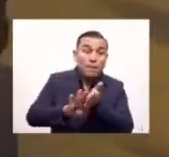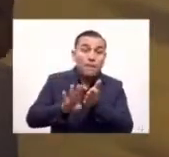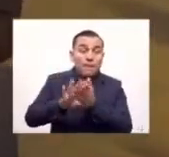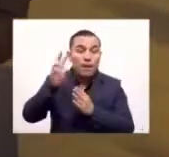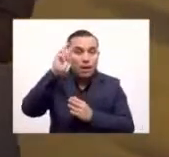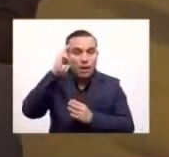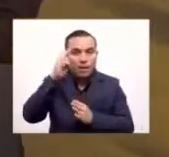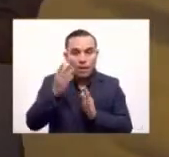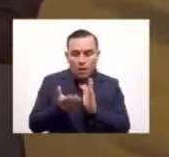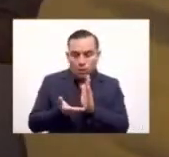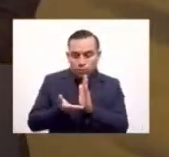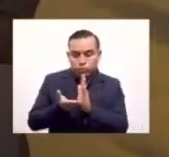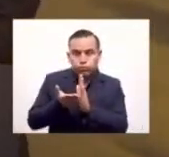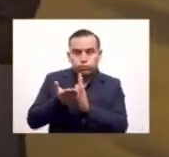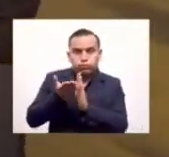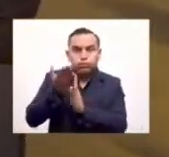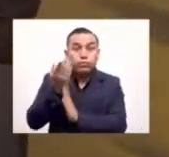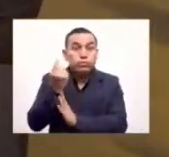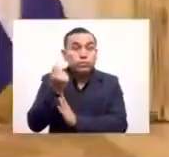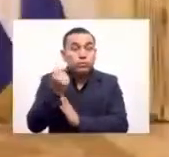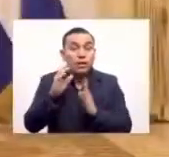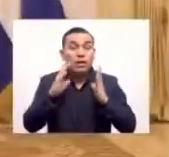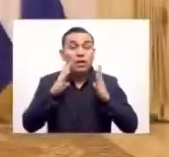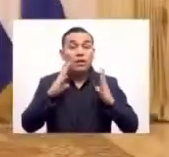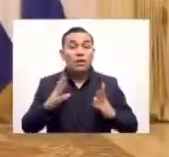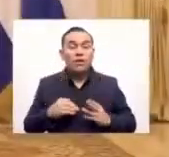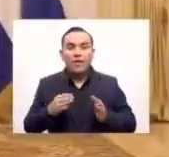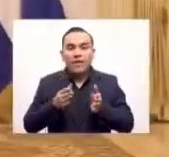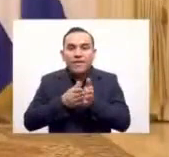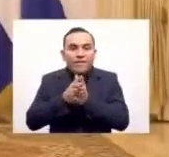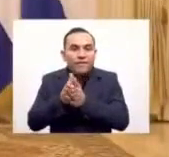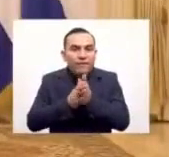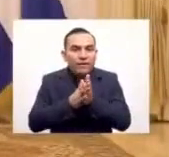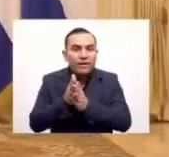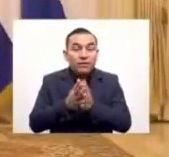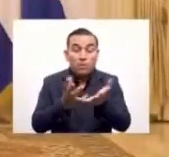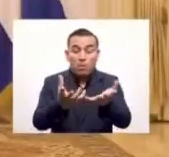tal de que se registren. Entonces, hay muchos mecanismos detrás